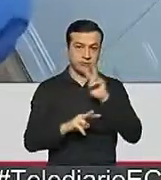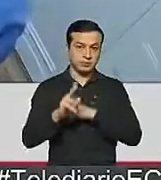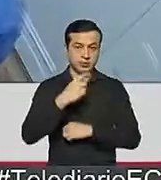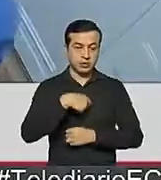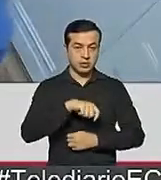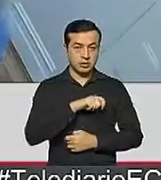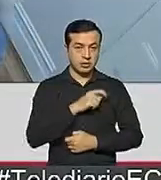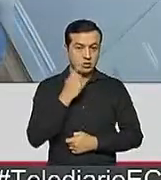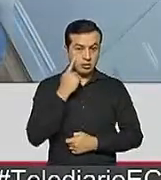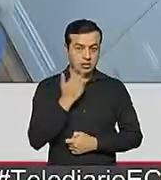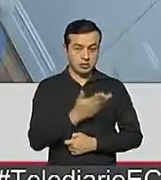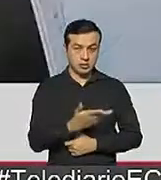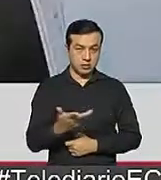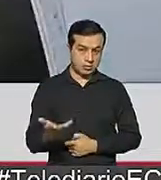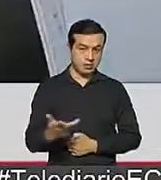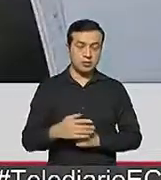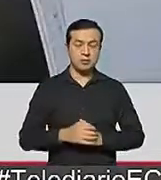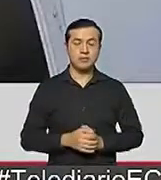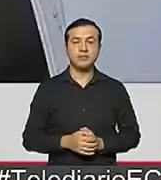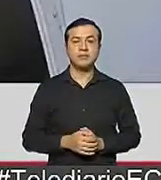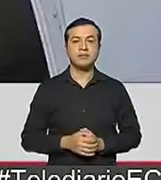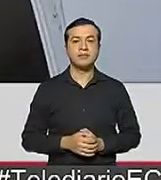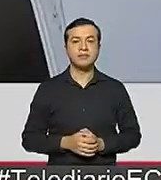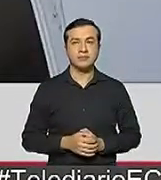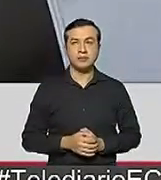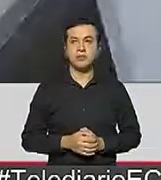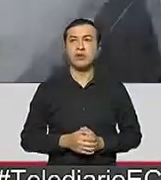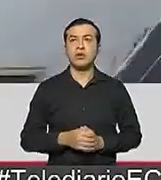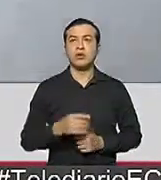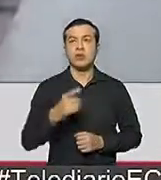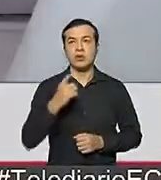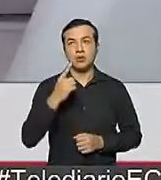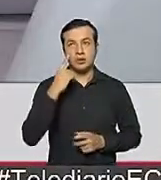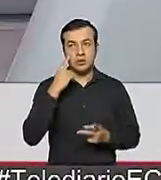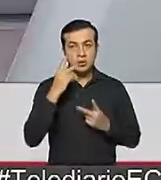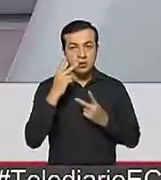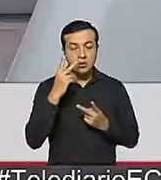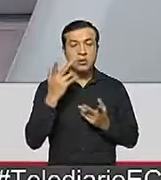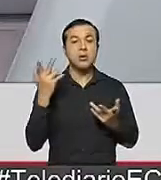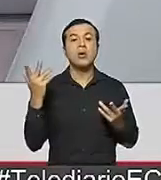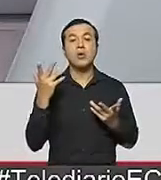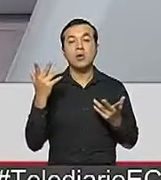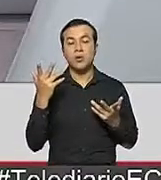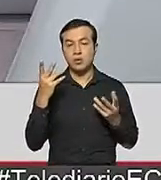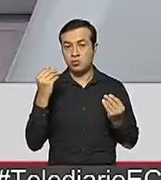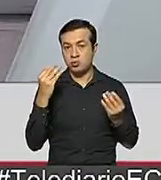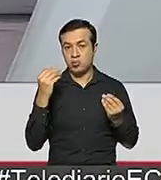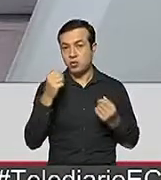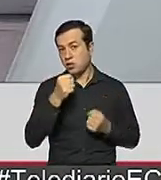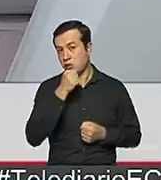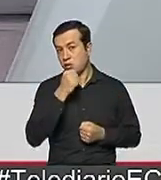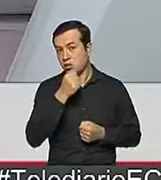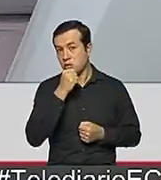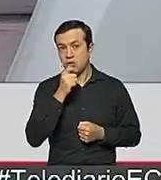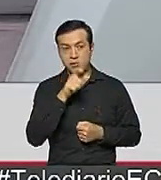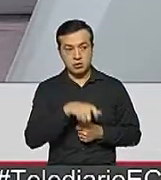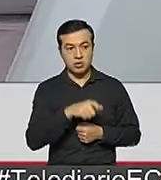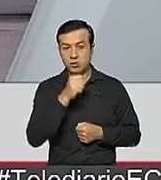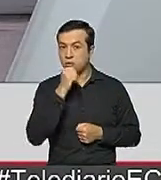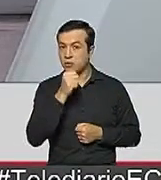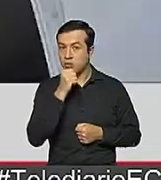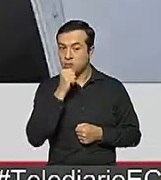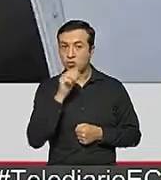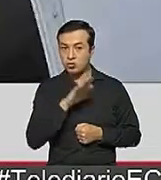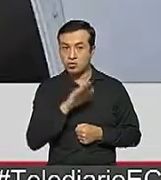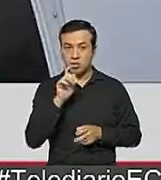española Undercover Global SL. Entre los archivos audiovisuales se encuentran decenas de entrevistas del fundador de Wikileaks